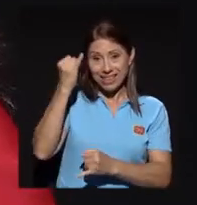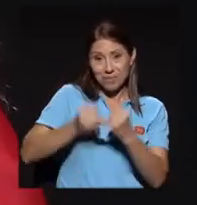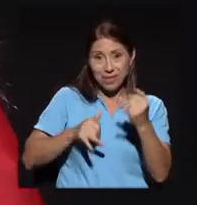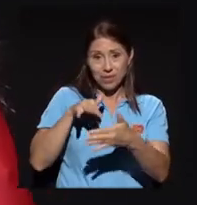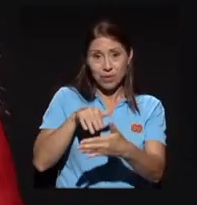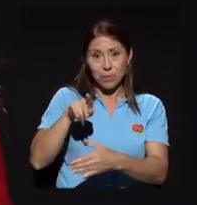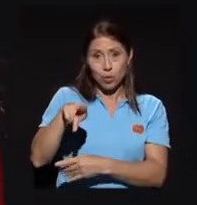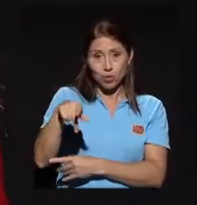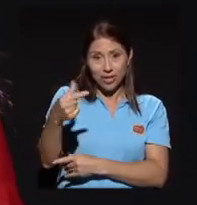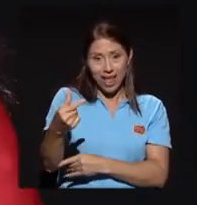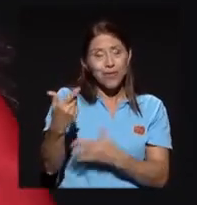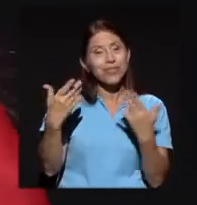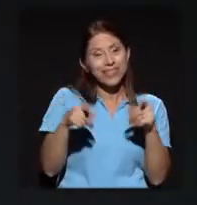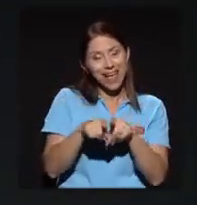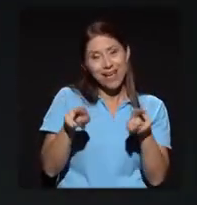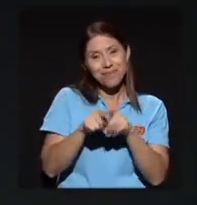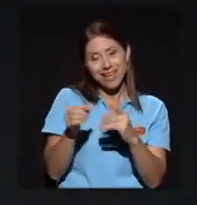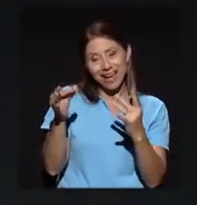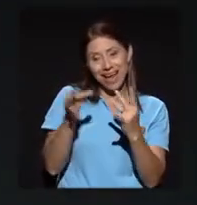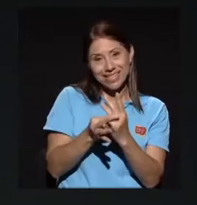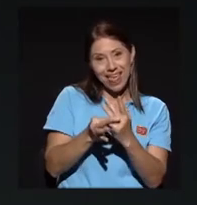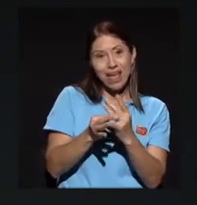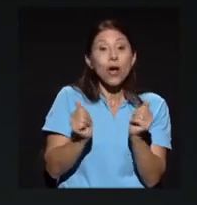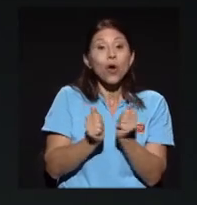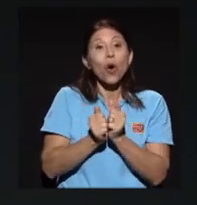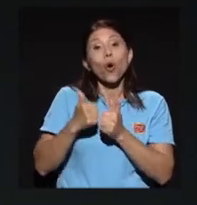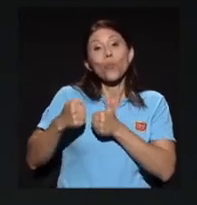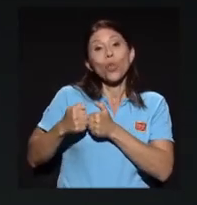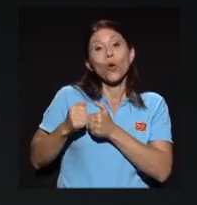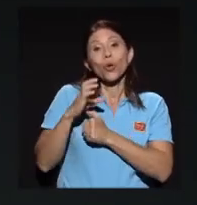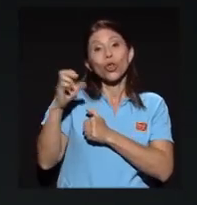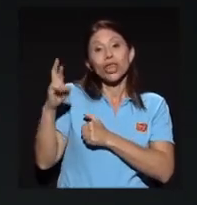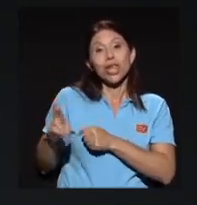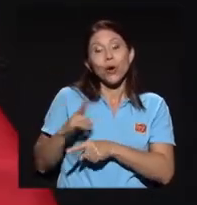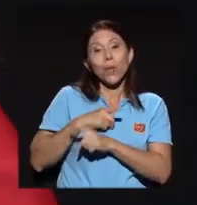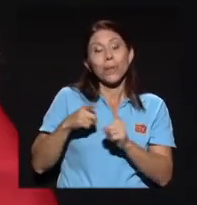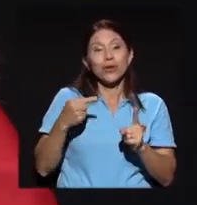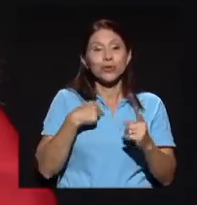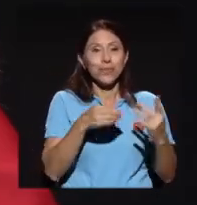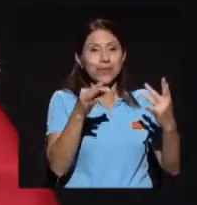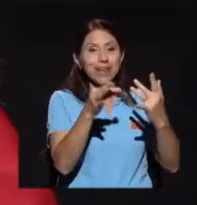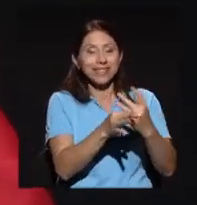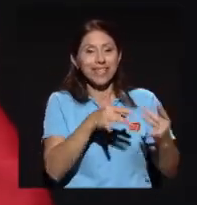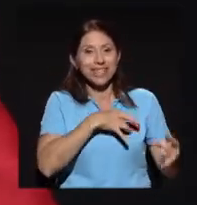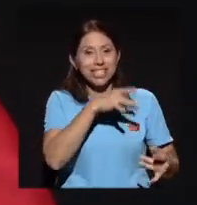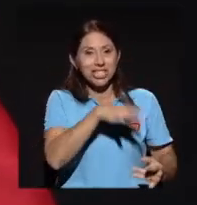también casada con mi novio Tico, pero casada en Chile, en el